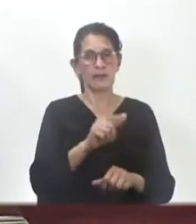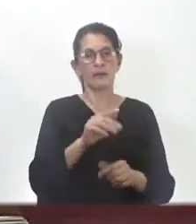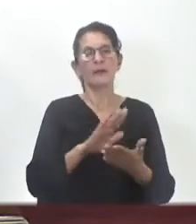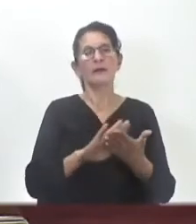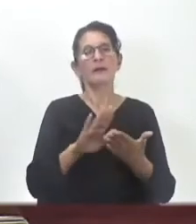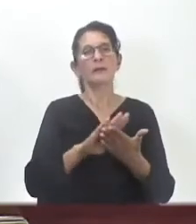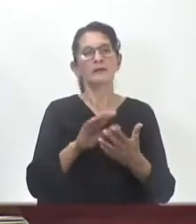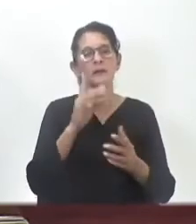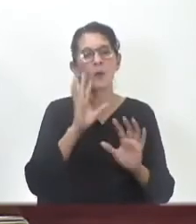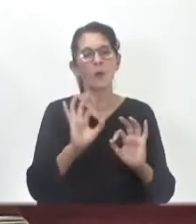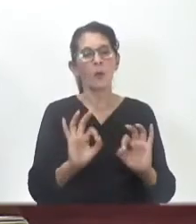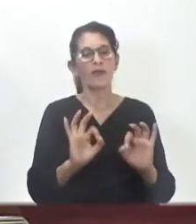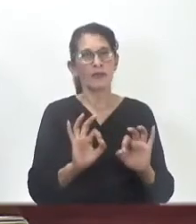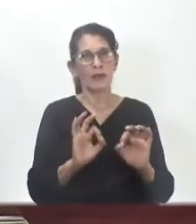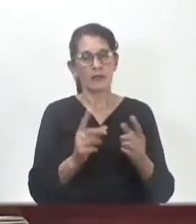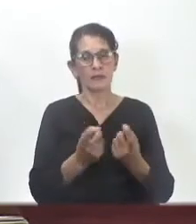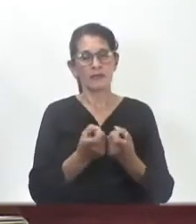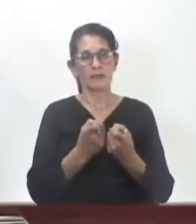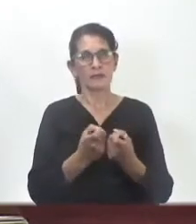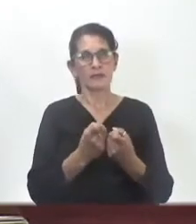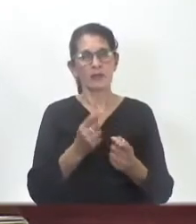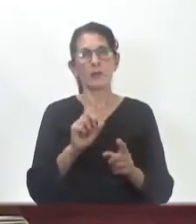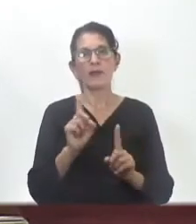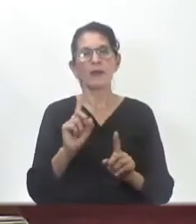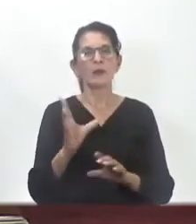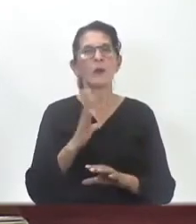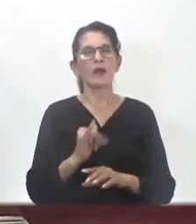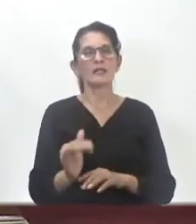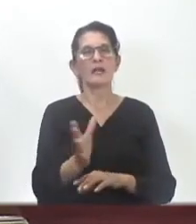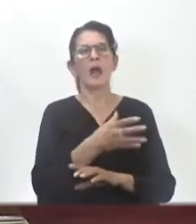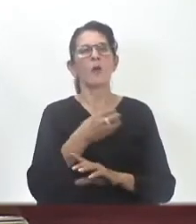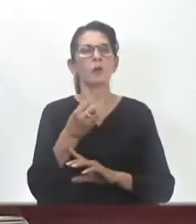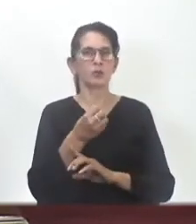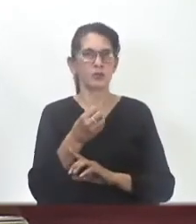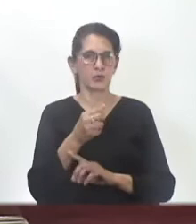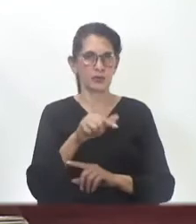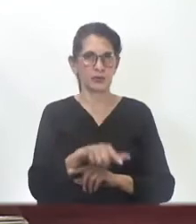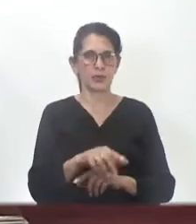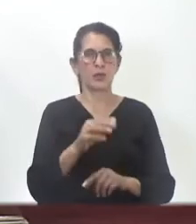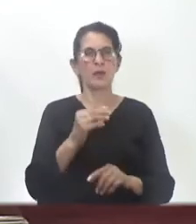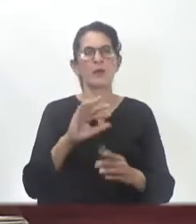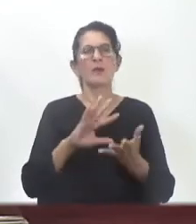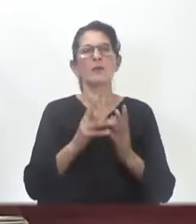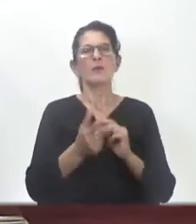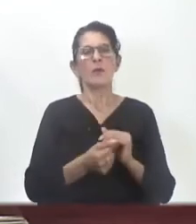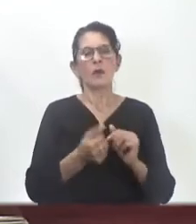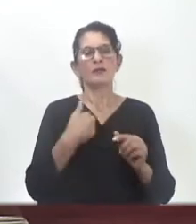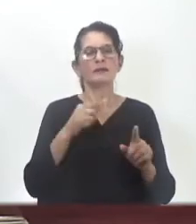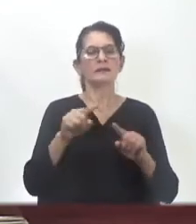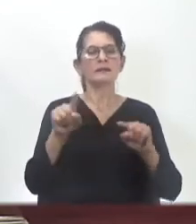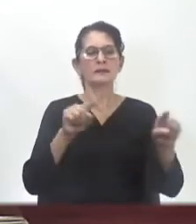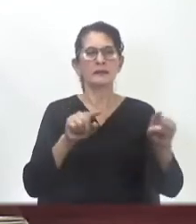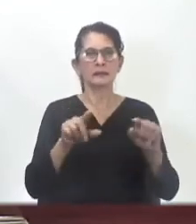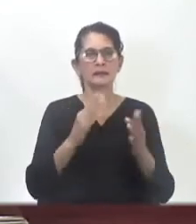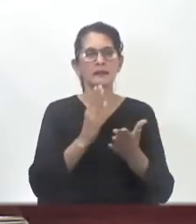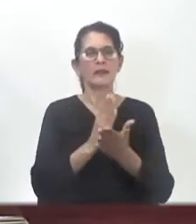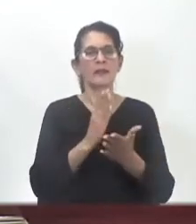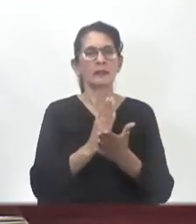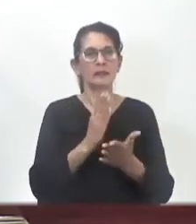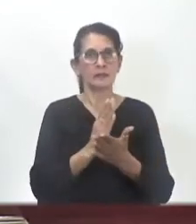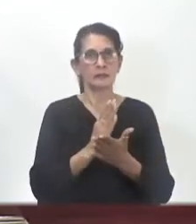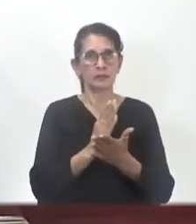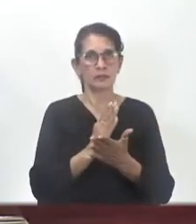repasando los cuidados necesarios para evitar abusos, desbordes y negligencias del actuar estatal, los derechos y